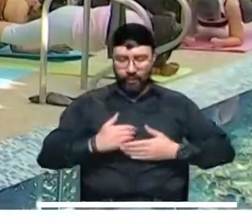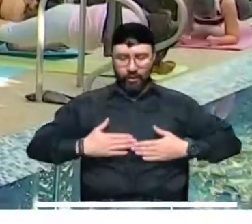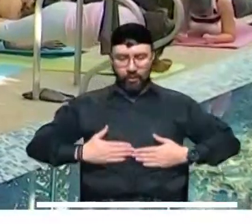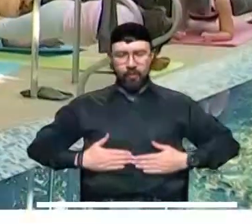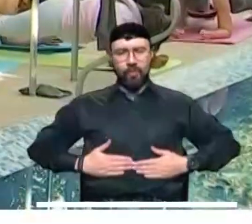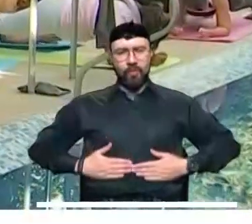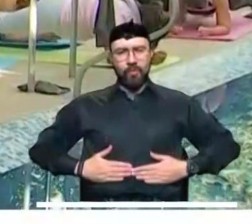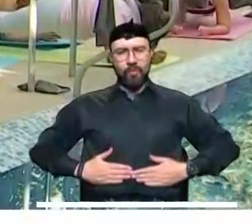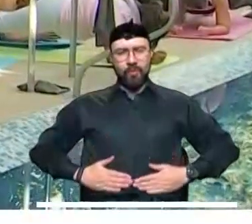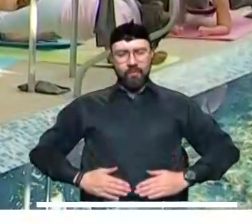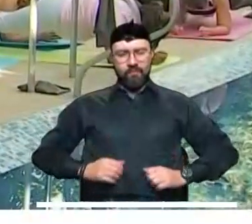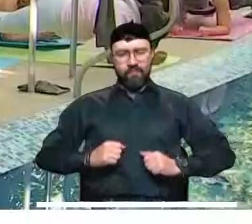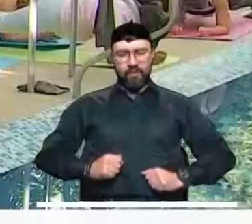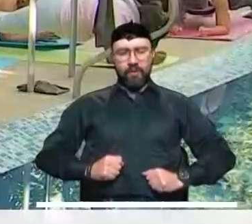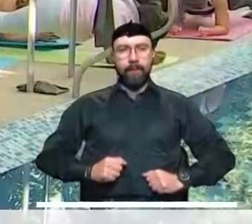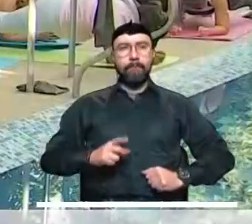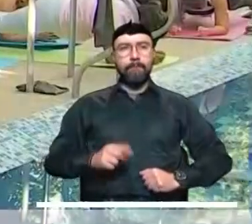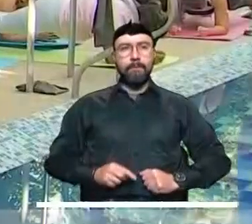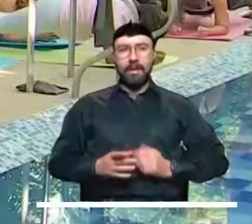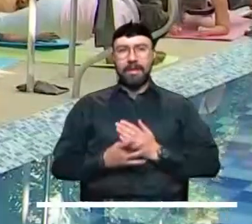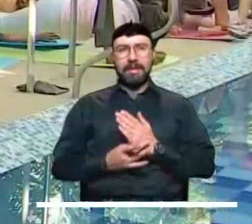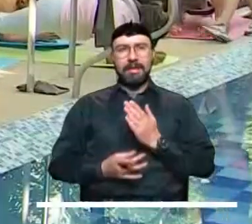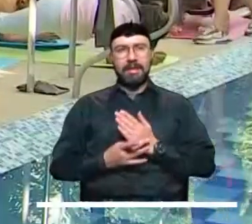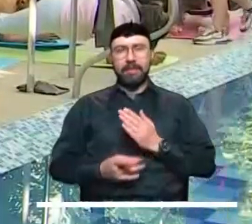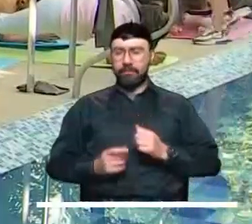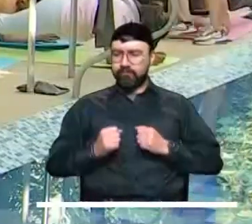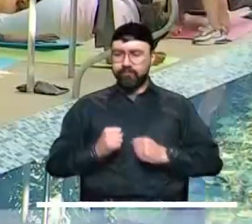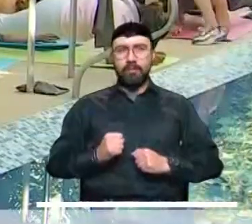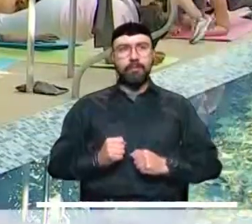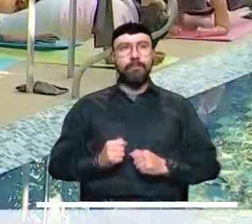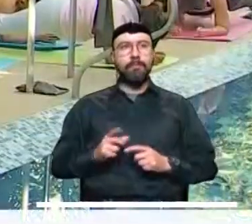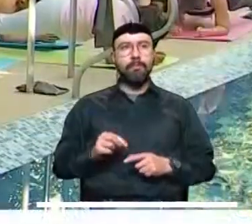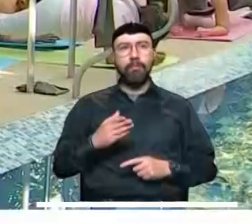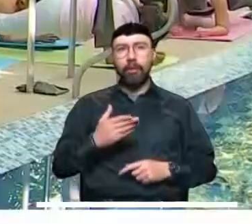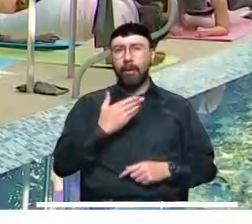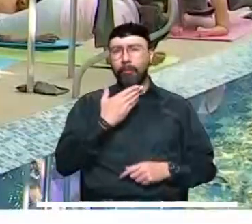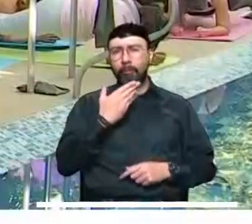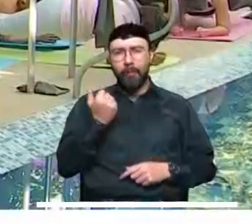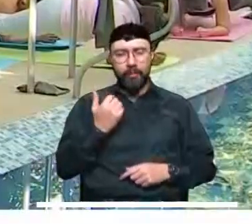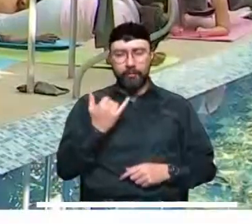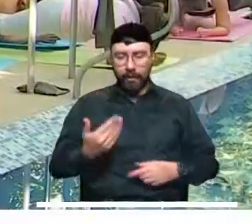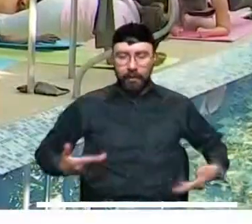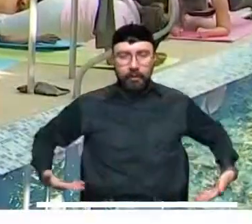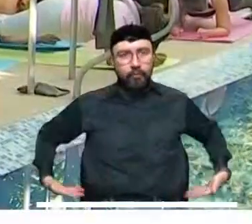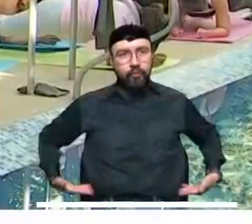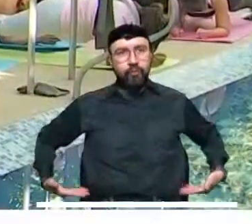abdomen, quemar grasa, mejorar la función renal